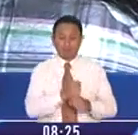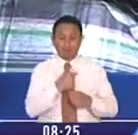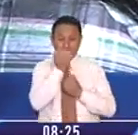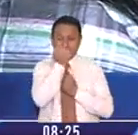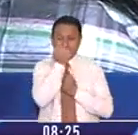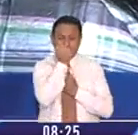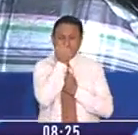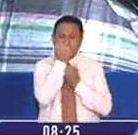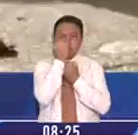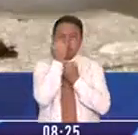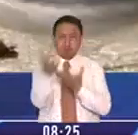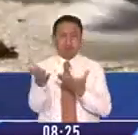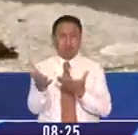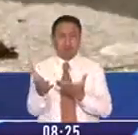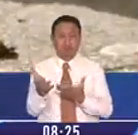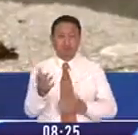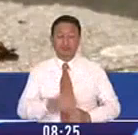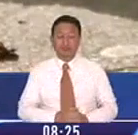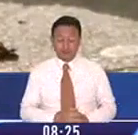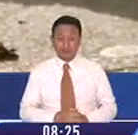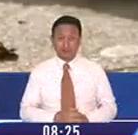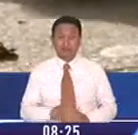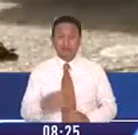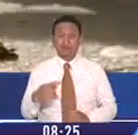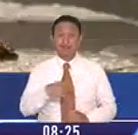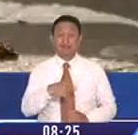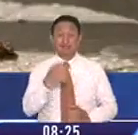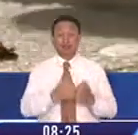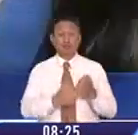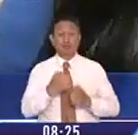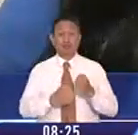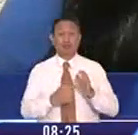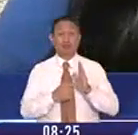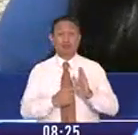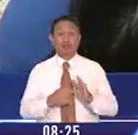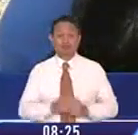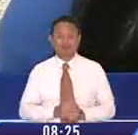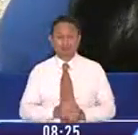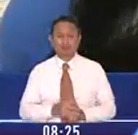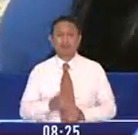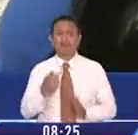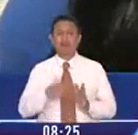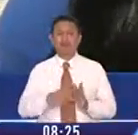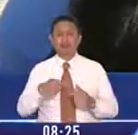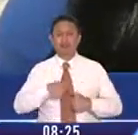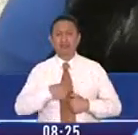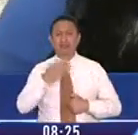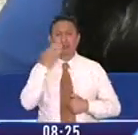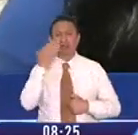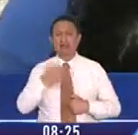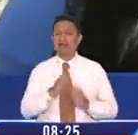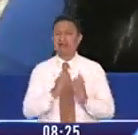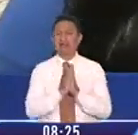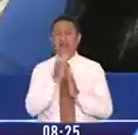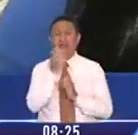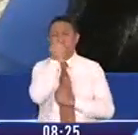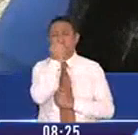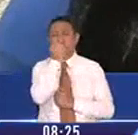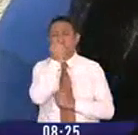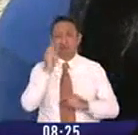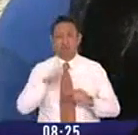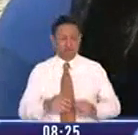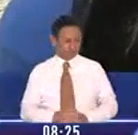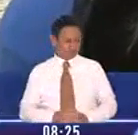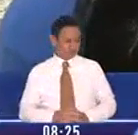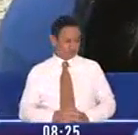confesó lo que ya no pudo guardar y su cruel realidad. Lo que me está pasando, ya no aguanto, mami. Dice, no te puedo guardar un secreto. Le digo,